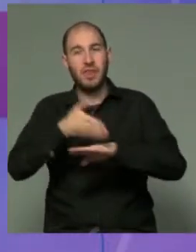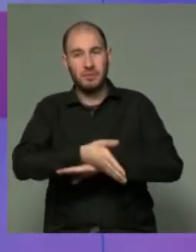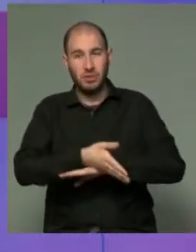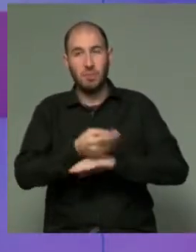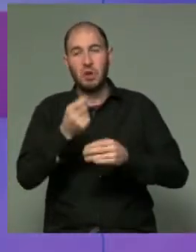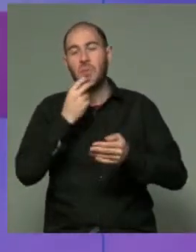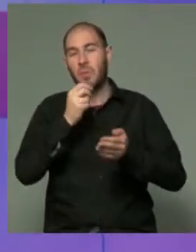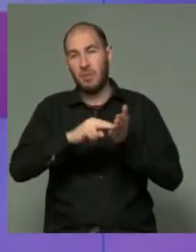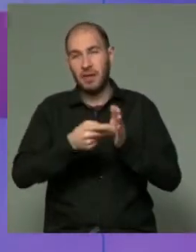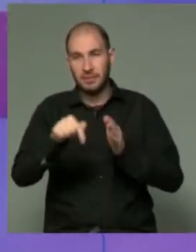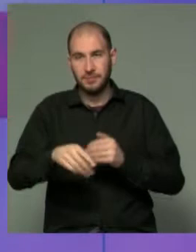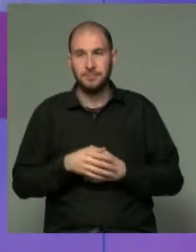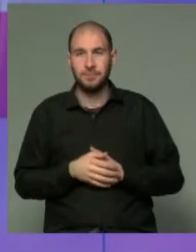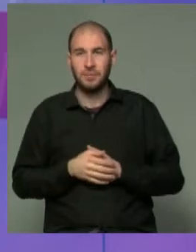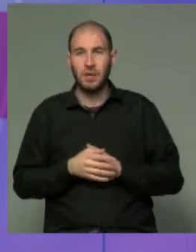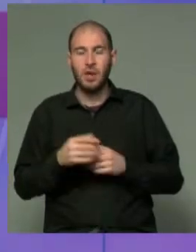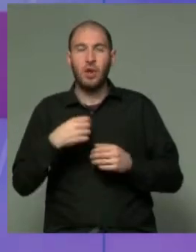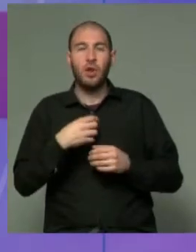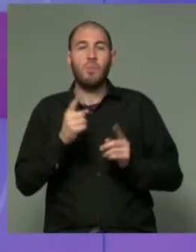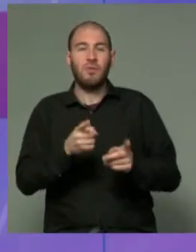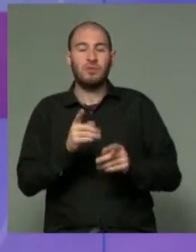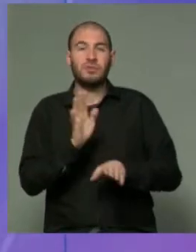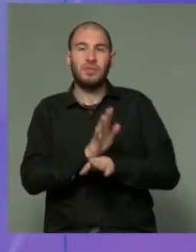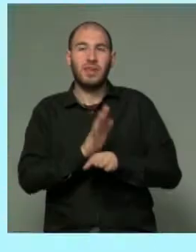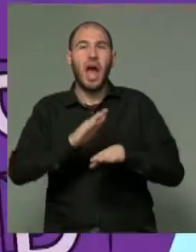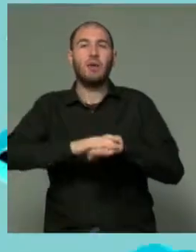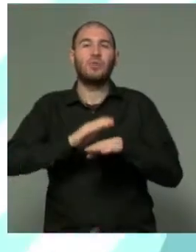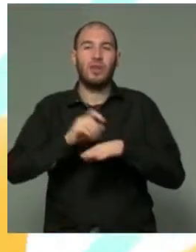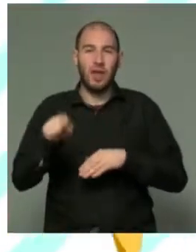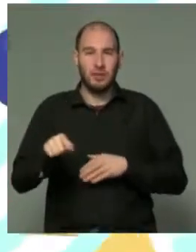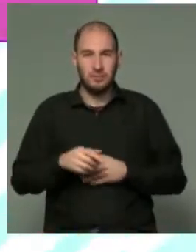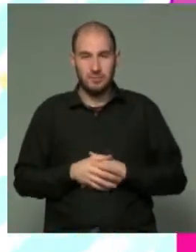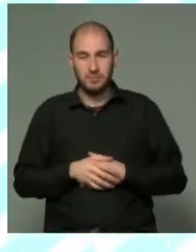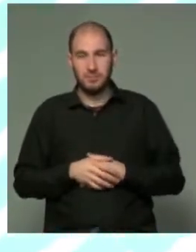ante esta situación. Para nosotros un profesor significa una autoridad.